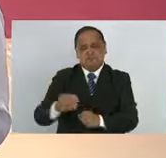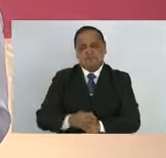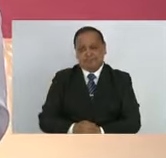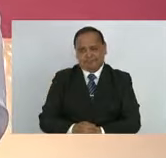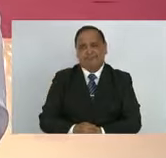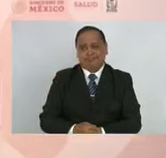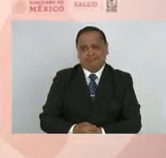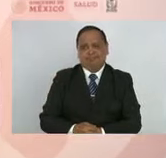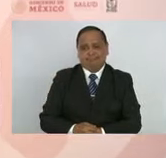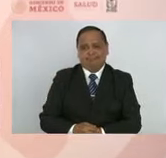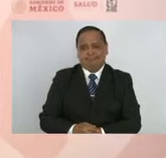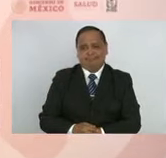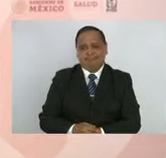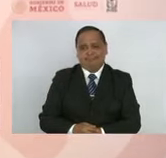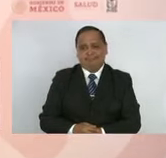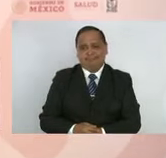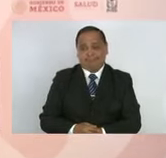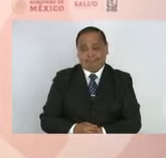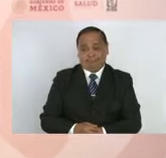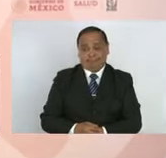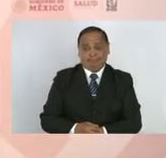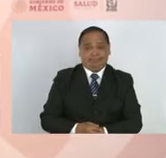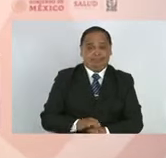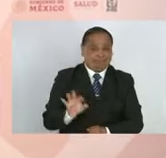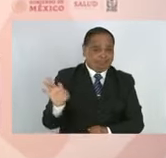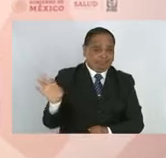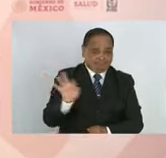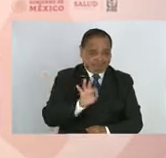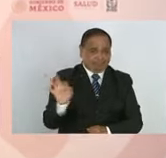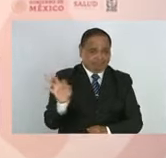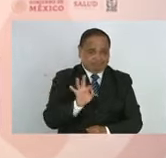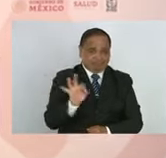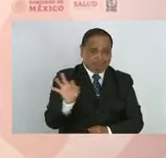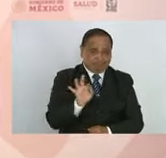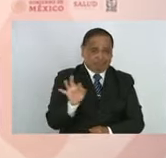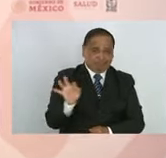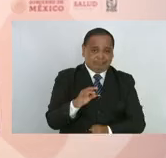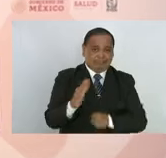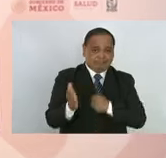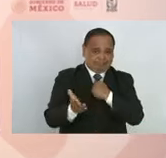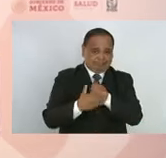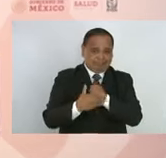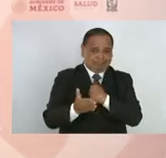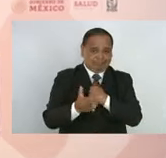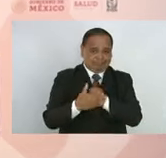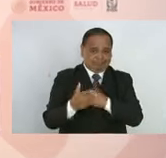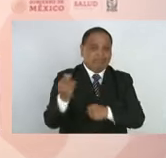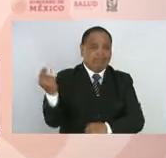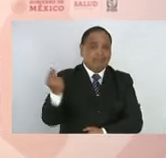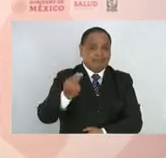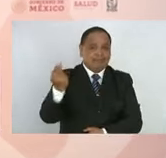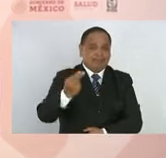Es muy probable que necesitemos más